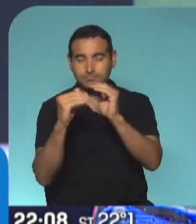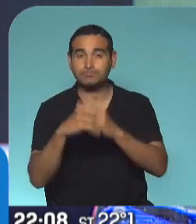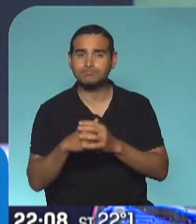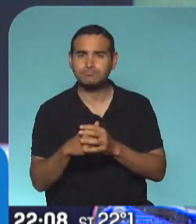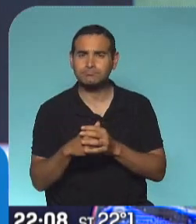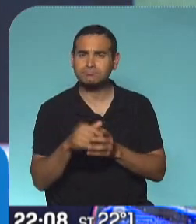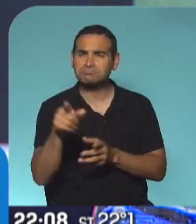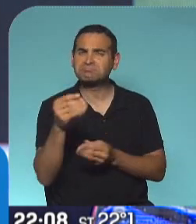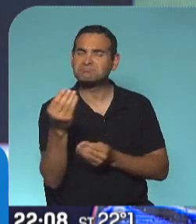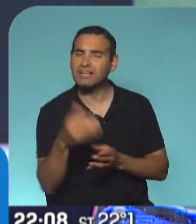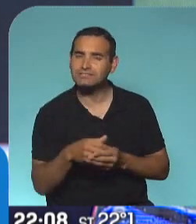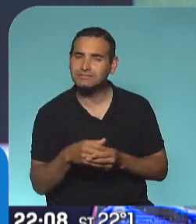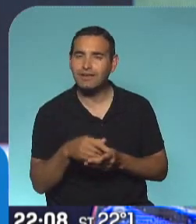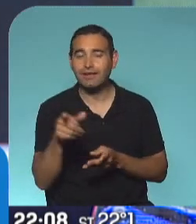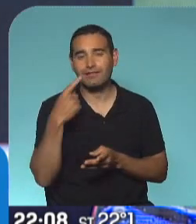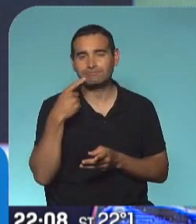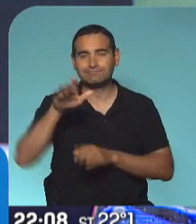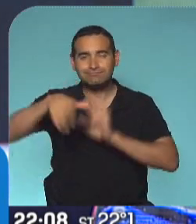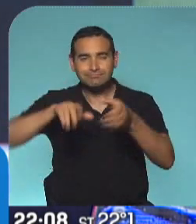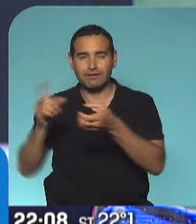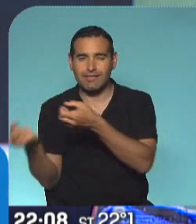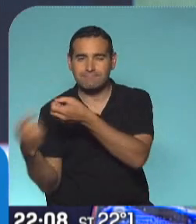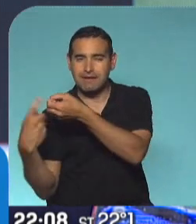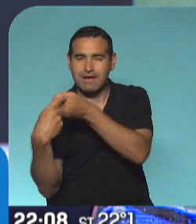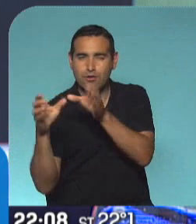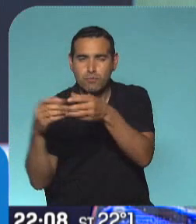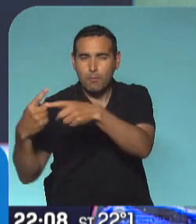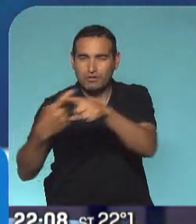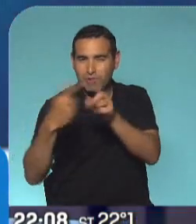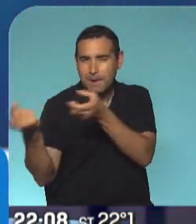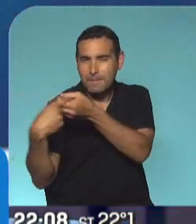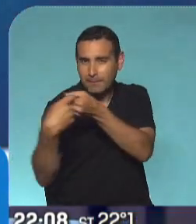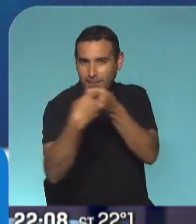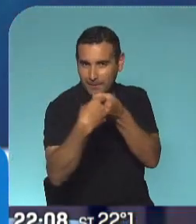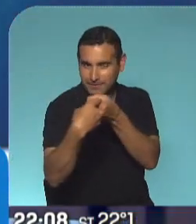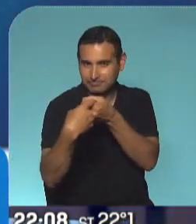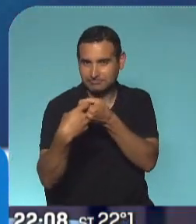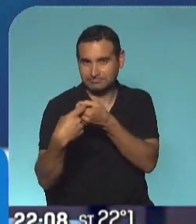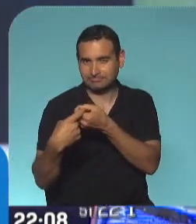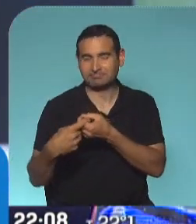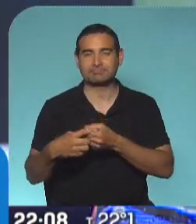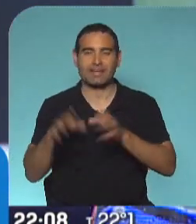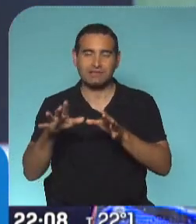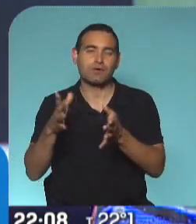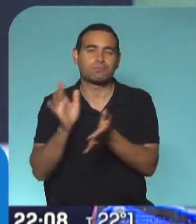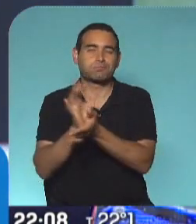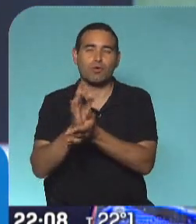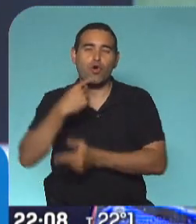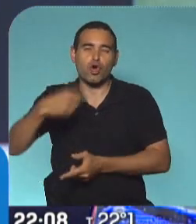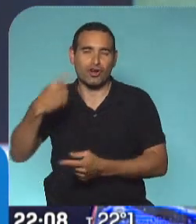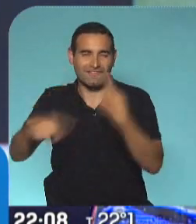hizo? Bueno, apeló a una alianza multicolor. Se la denominó así de manera